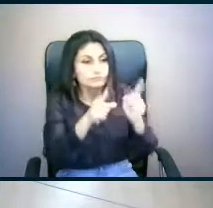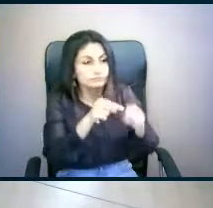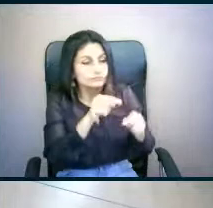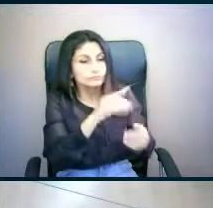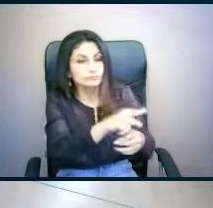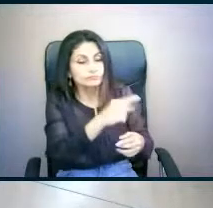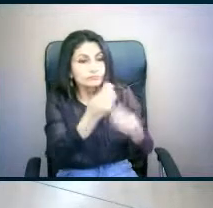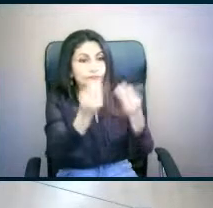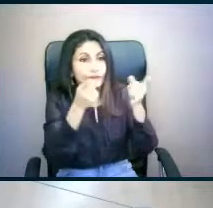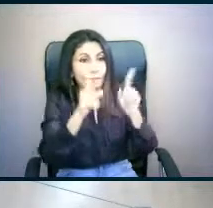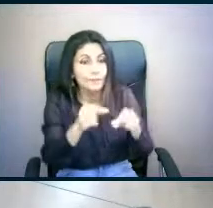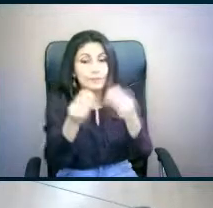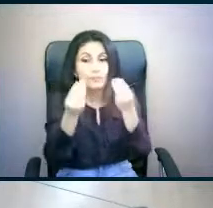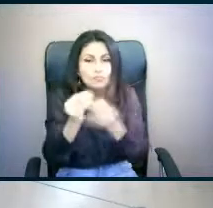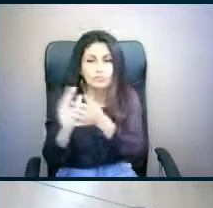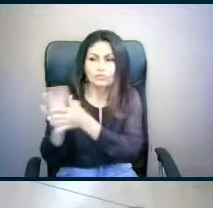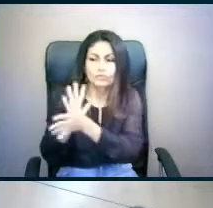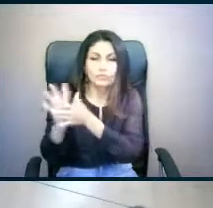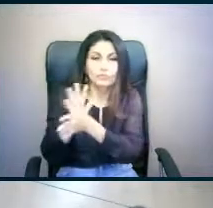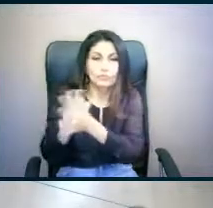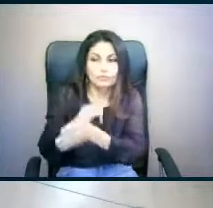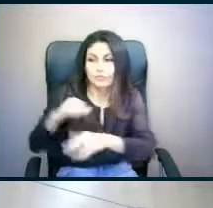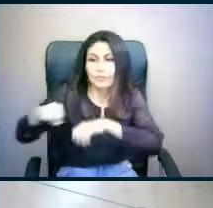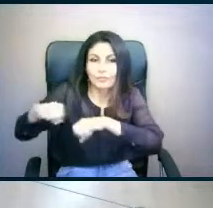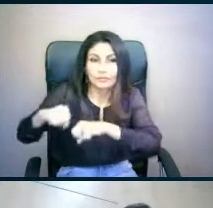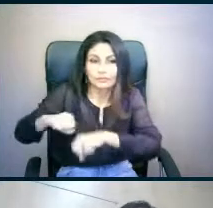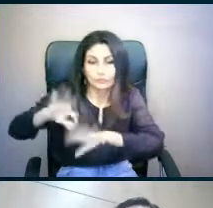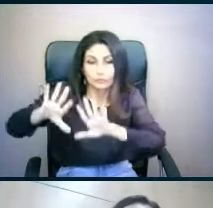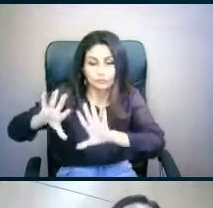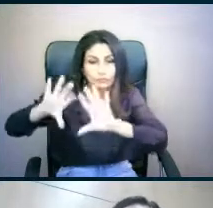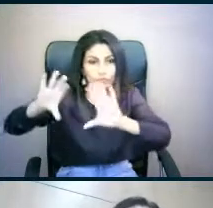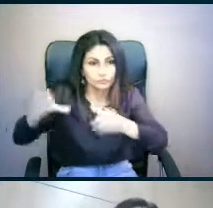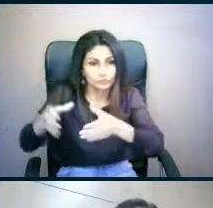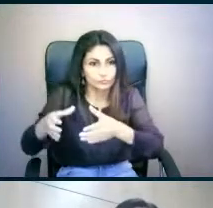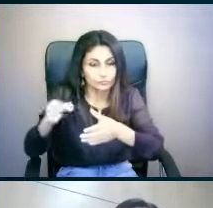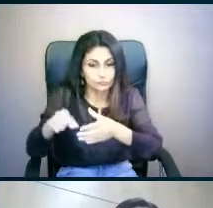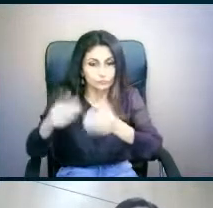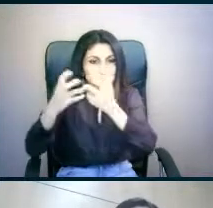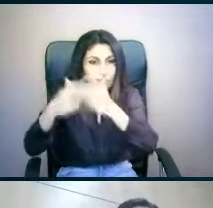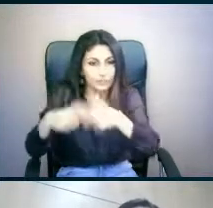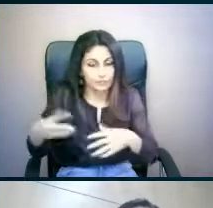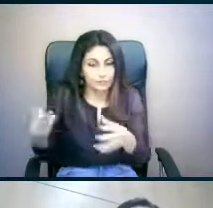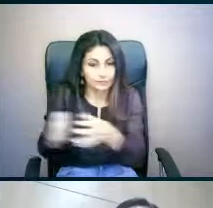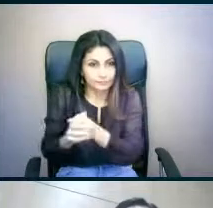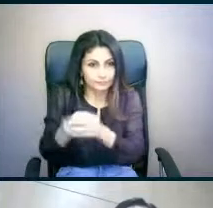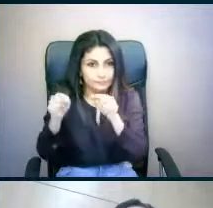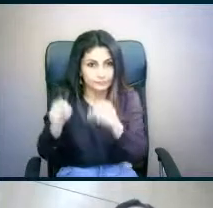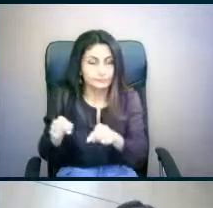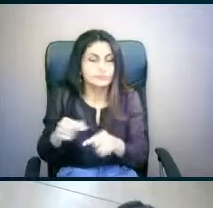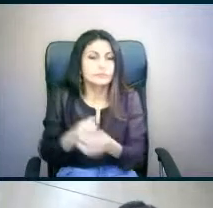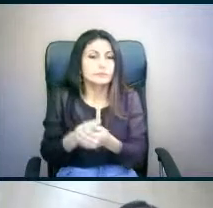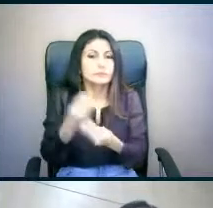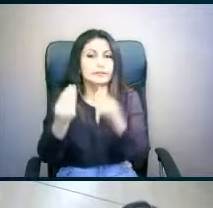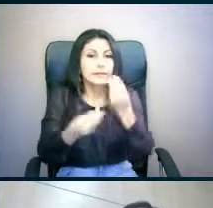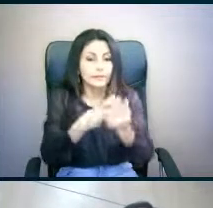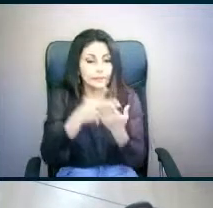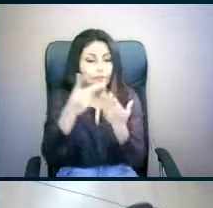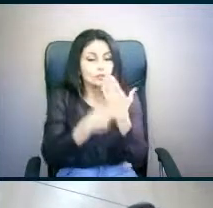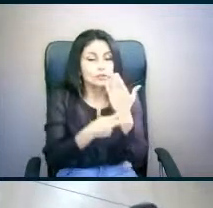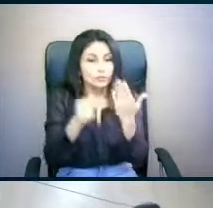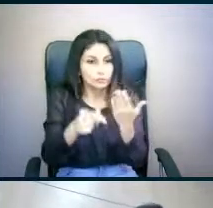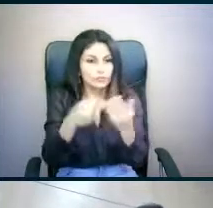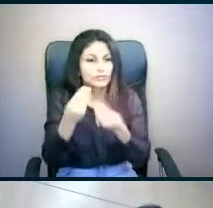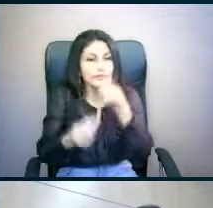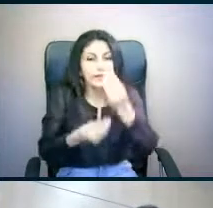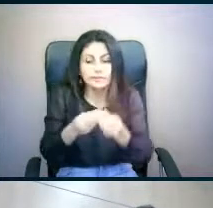manejamos muchos reportes operativos que son internos. Para nuestro proyecto, lo que hicimos fue elegir cuál